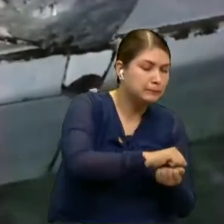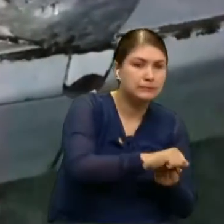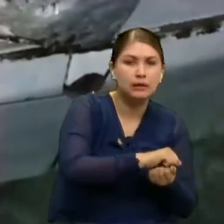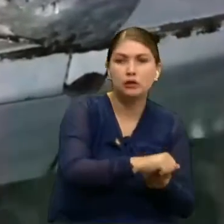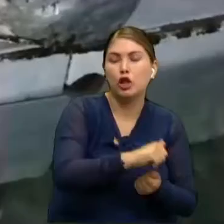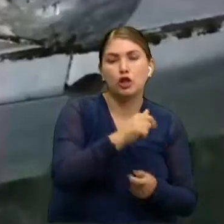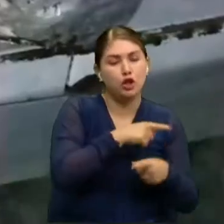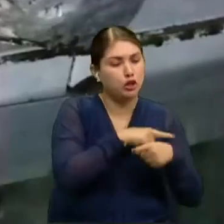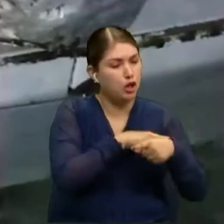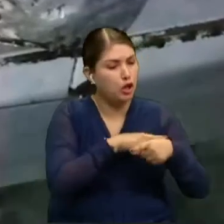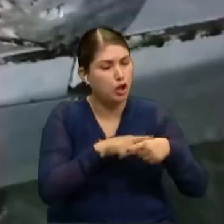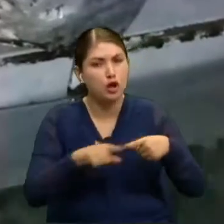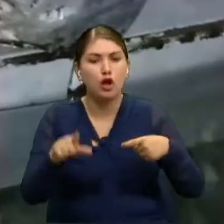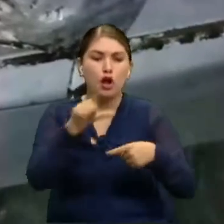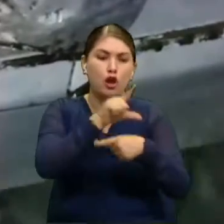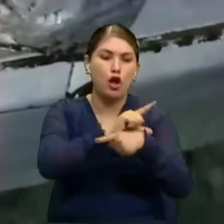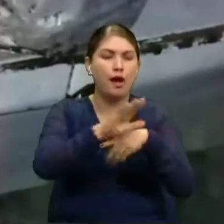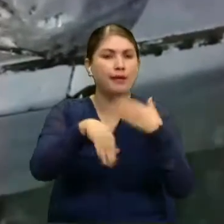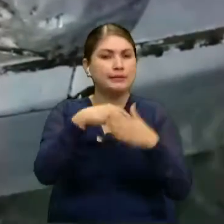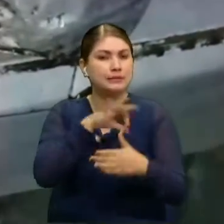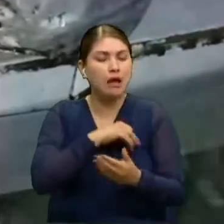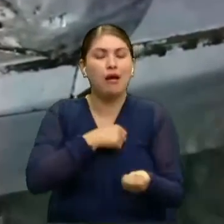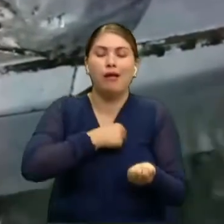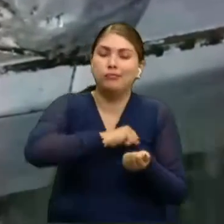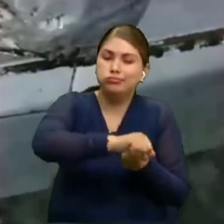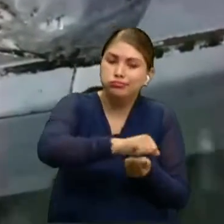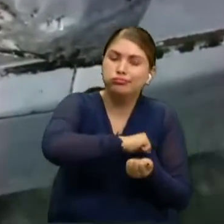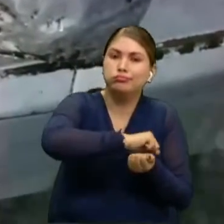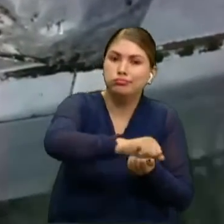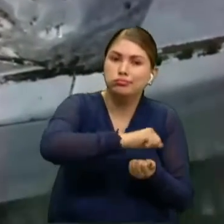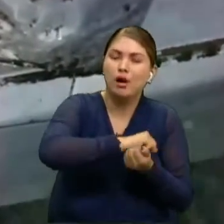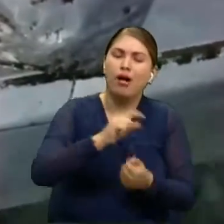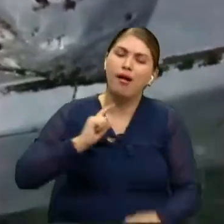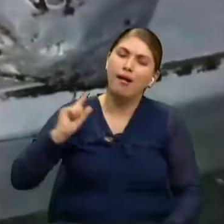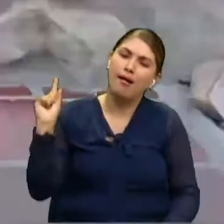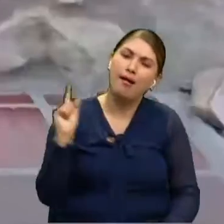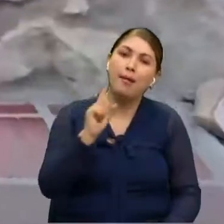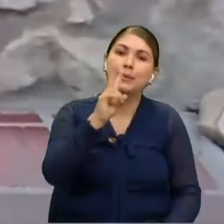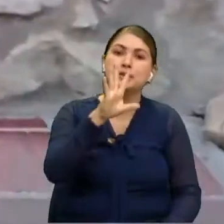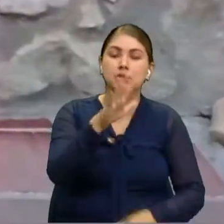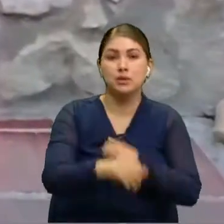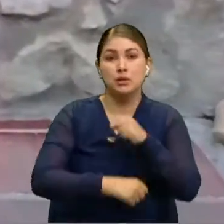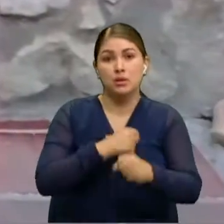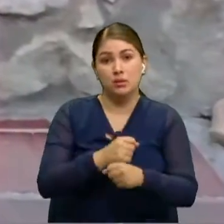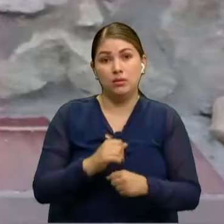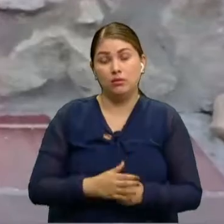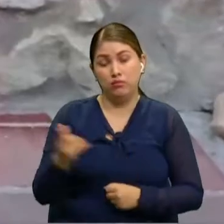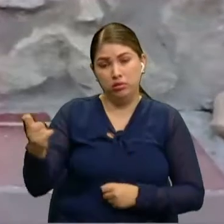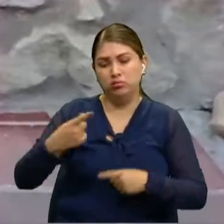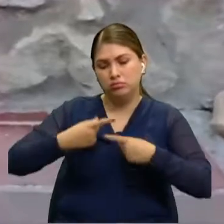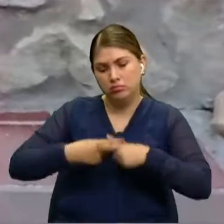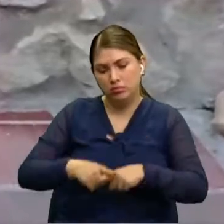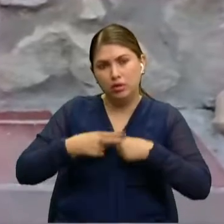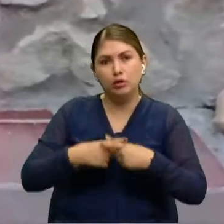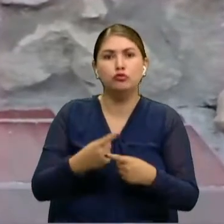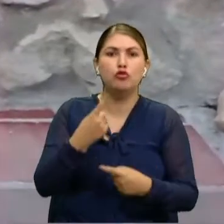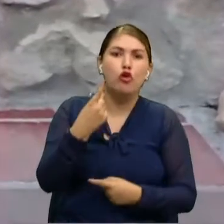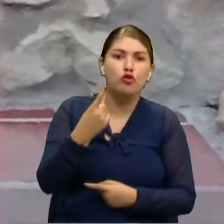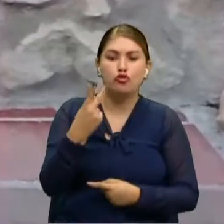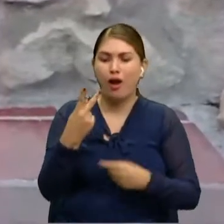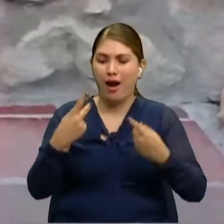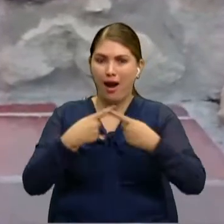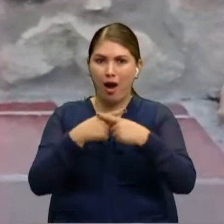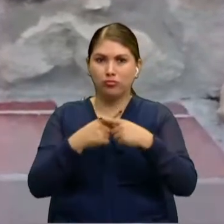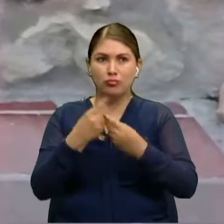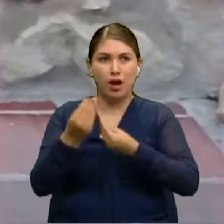la semana, de lunes hasta el sábado que lavaba. 25 años tuve. Doña María teje en una o en dos agujas. Así